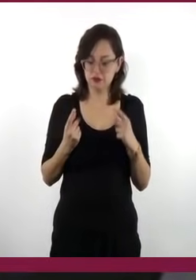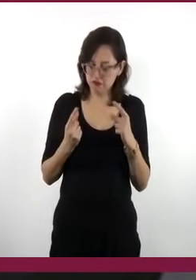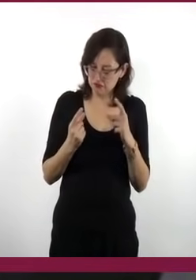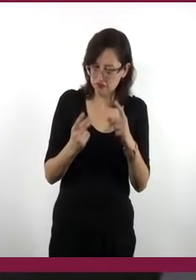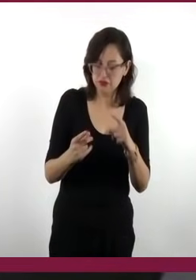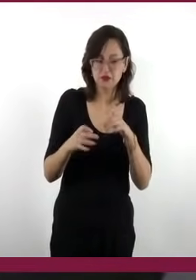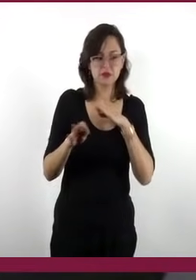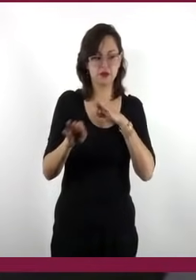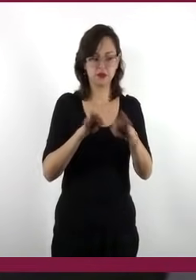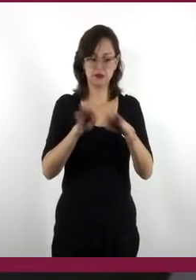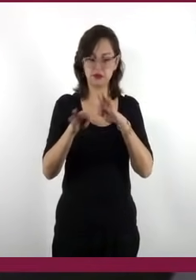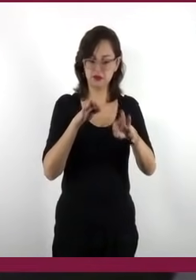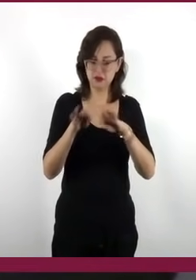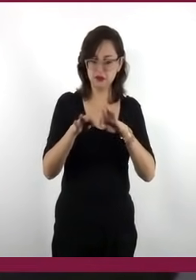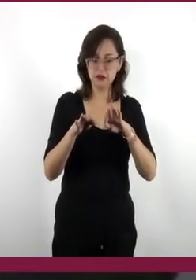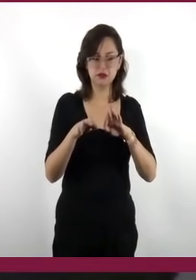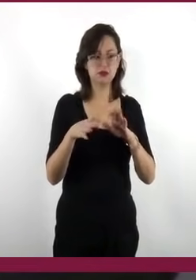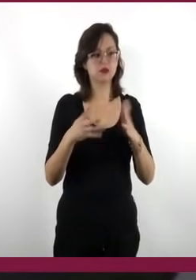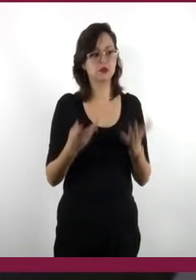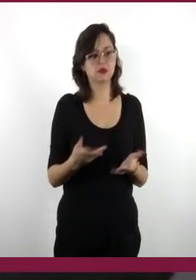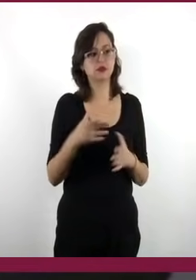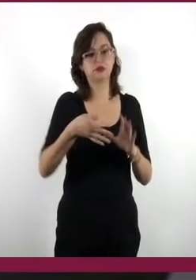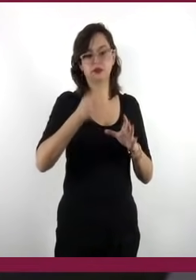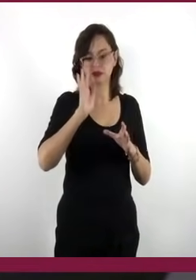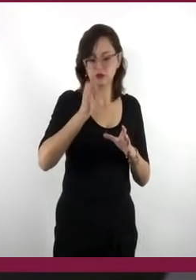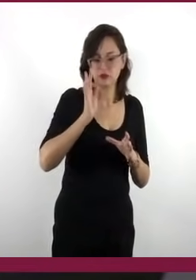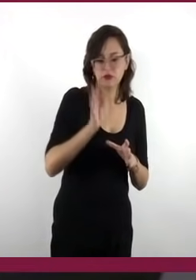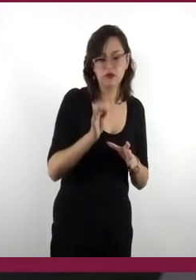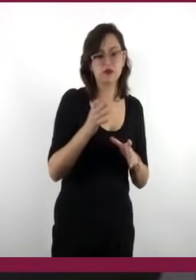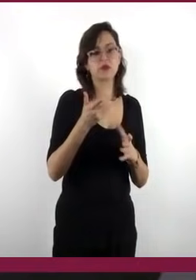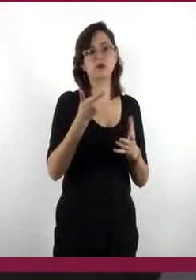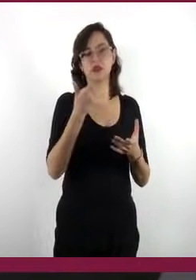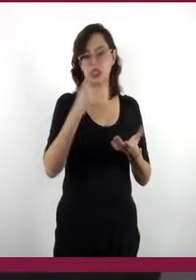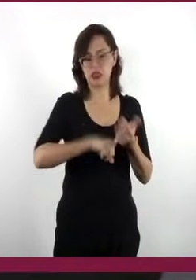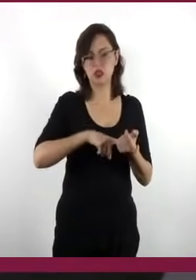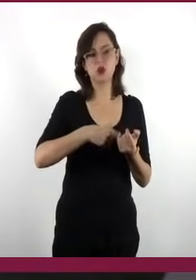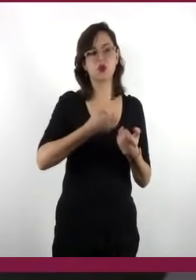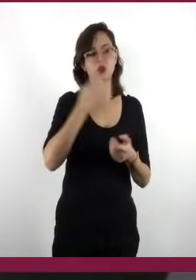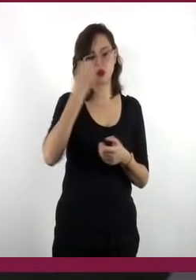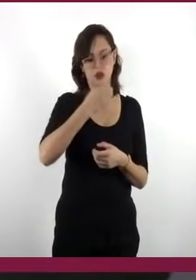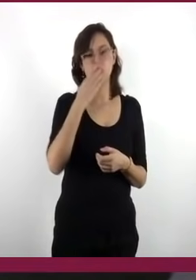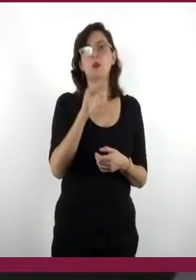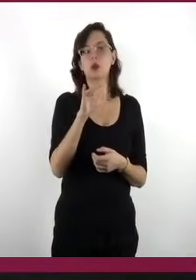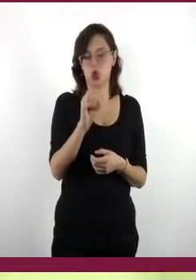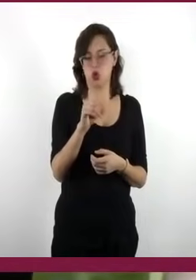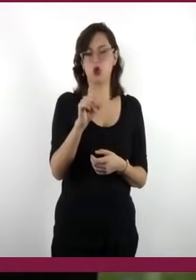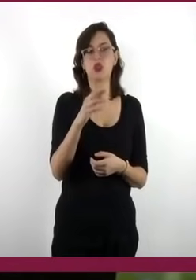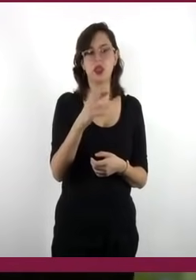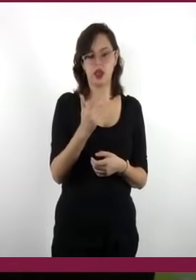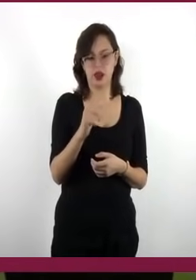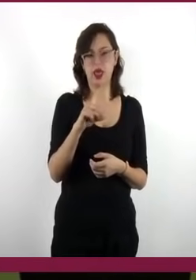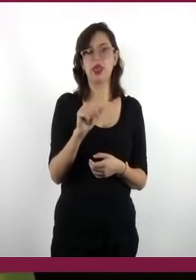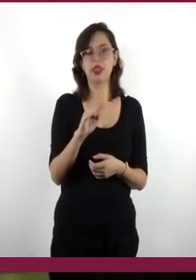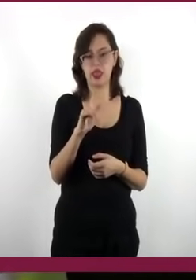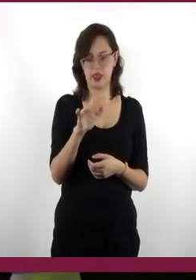y que logre que en todas las cafeterías de las escuelas tengan productos biodegradables.